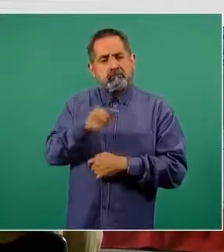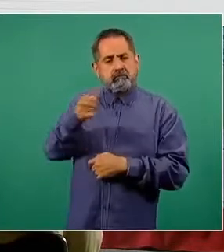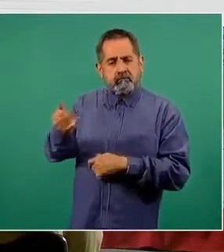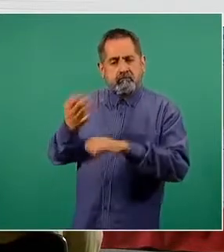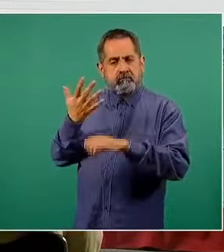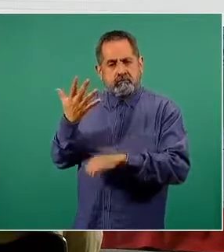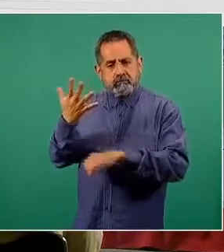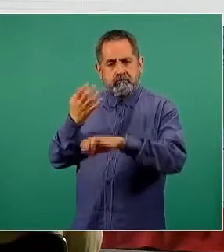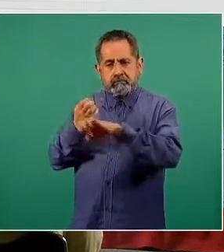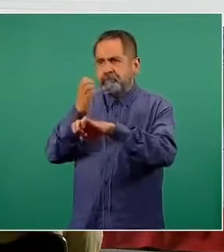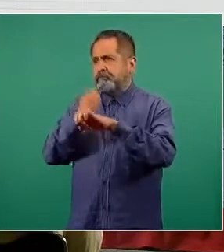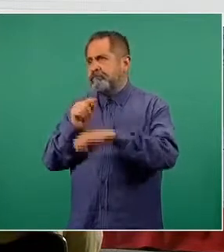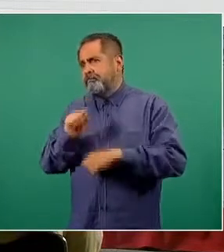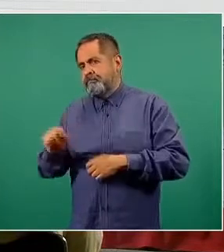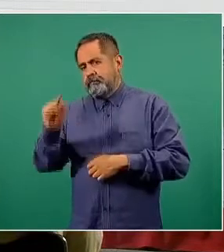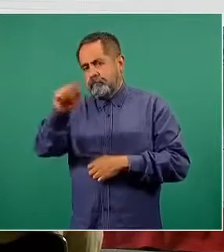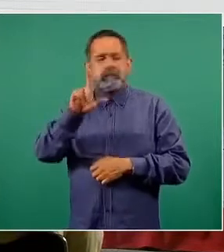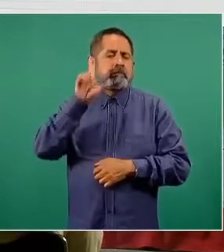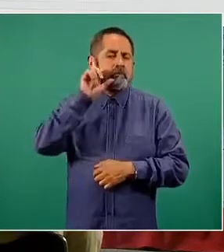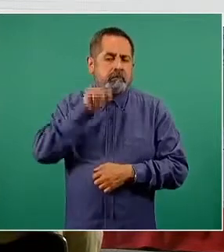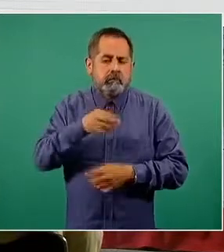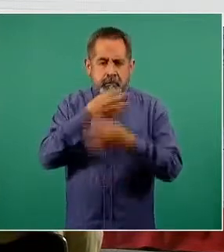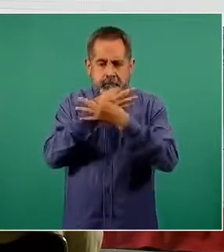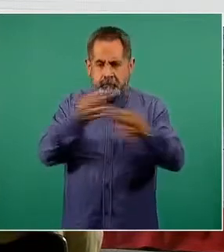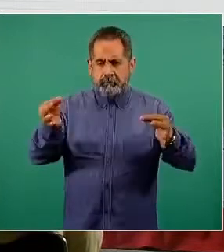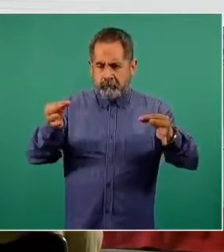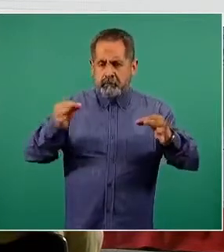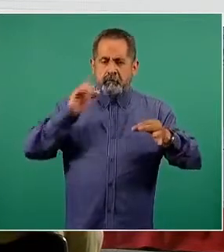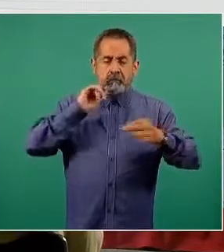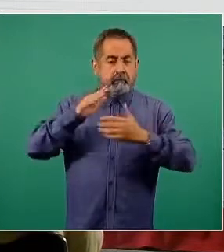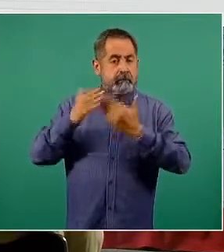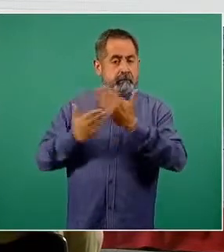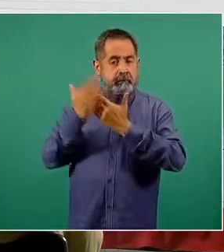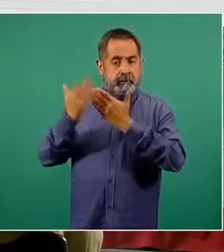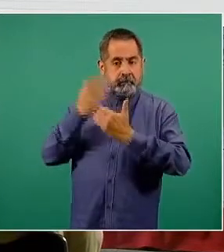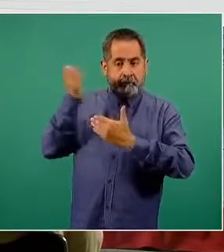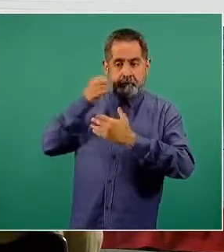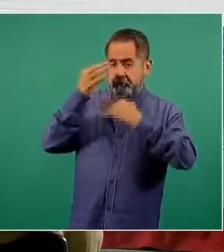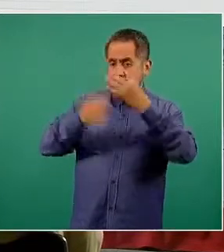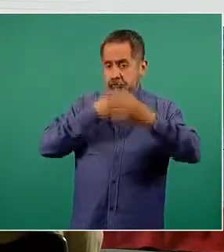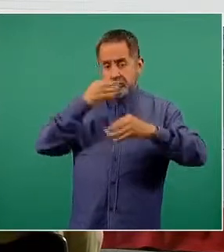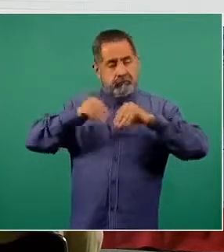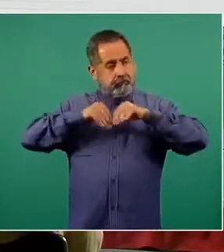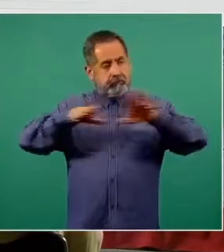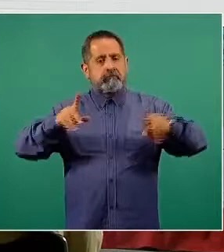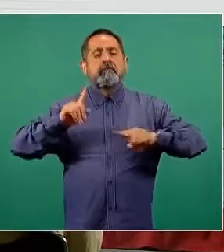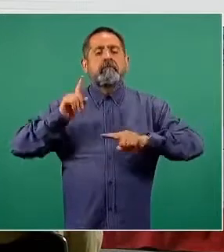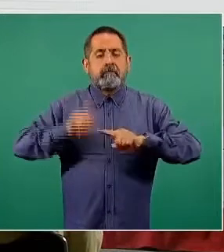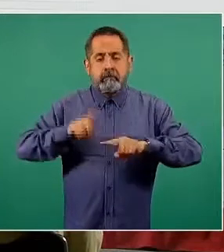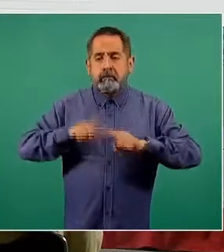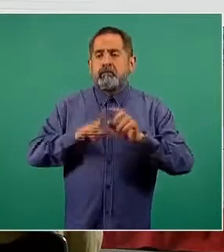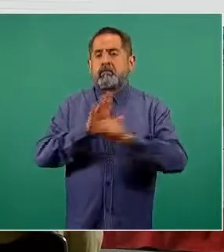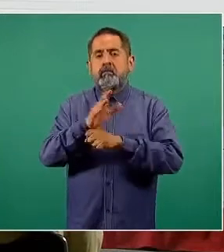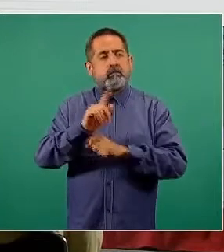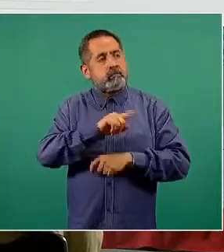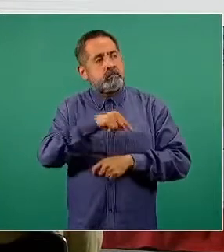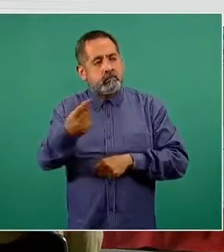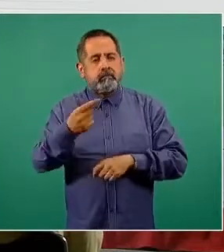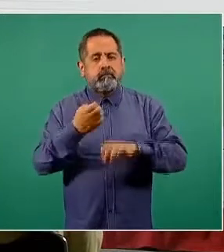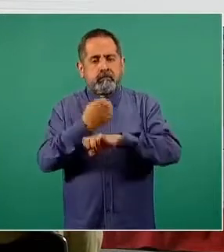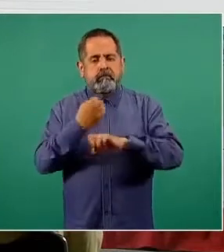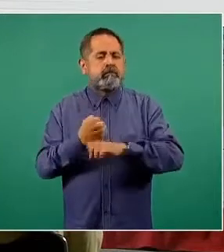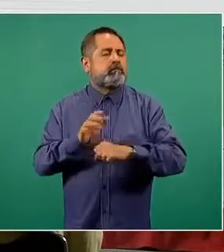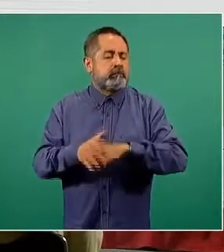entidades federativas. Esto lo anunciaremos mañana en la conferencia matutina del presidente en el Pulso de la Salud. También cerramos ya